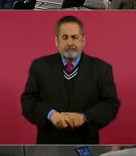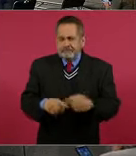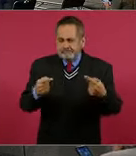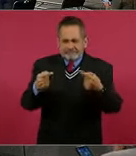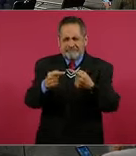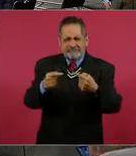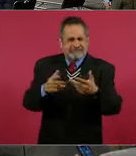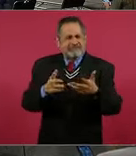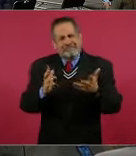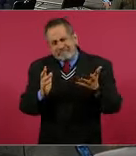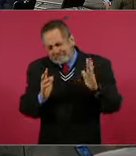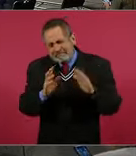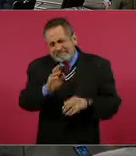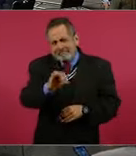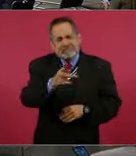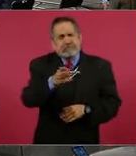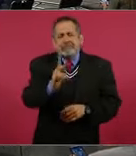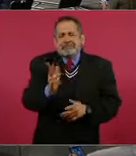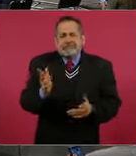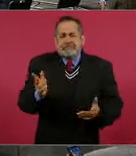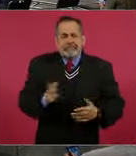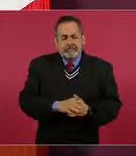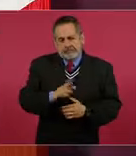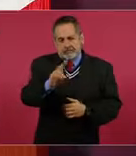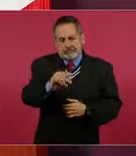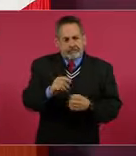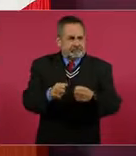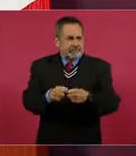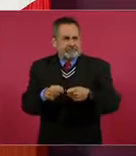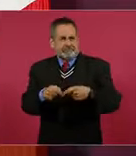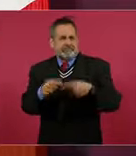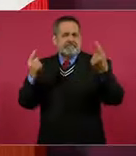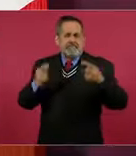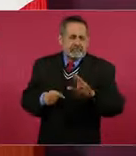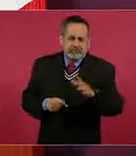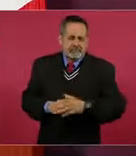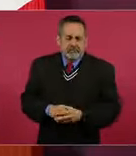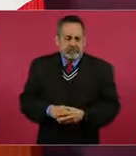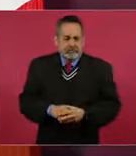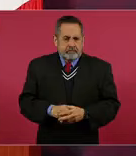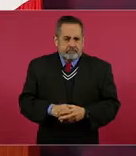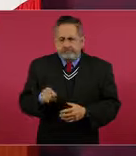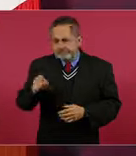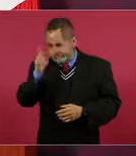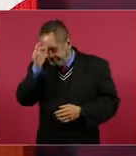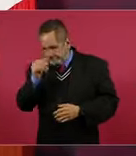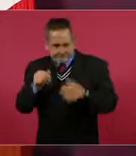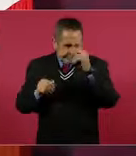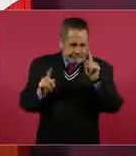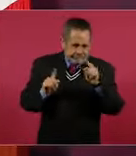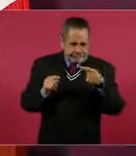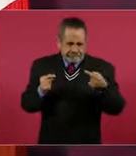no. ¿Pero el deterioro democrático? No. Hemos hablado de que